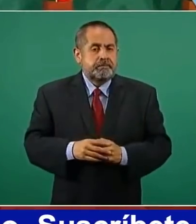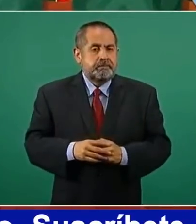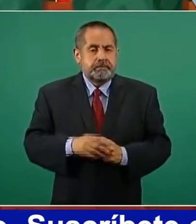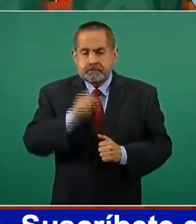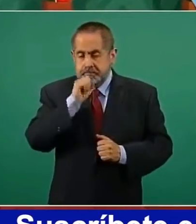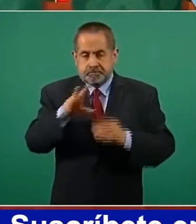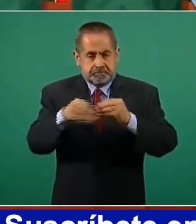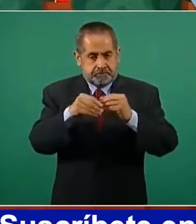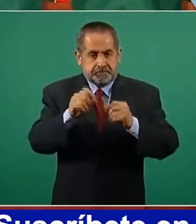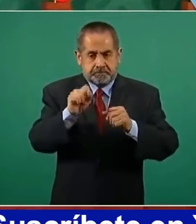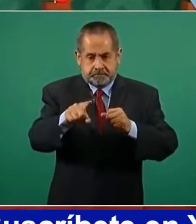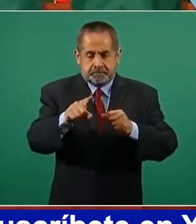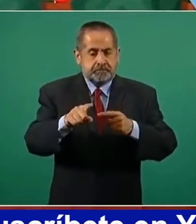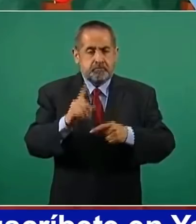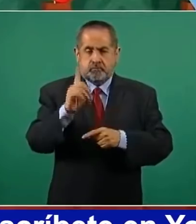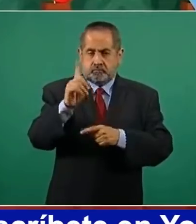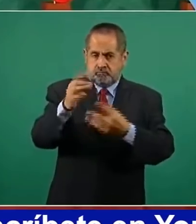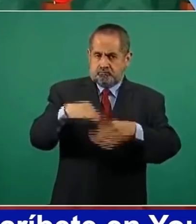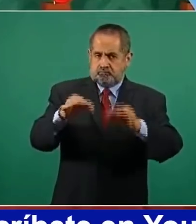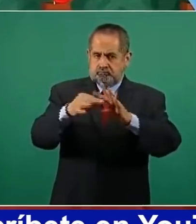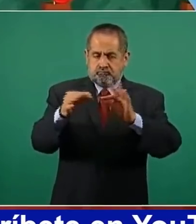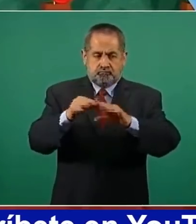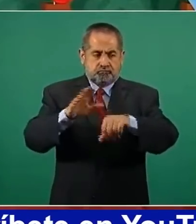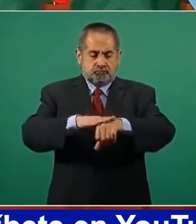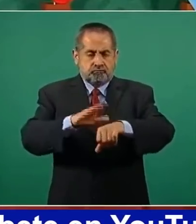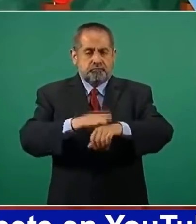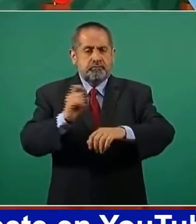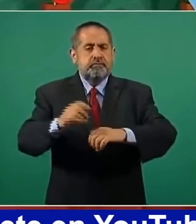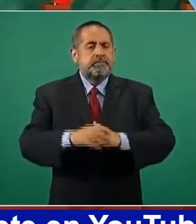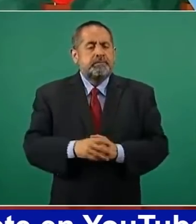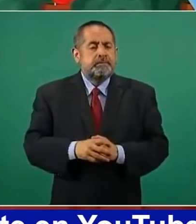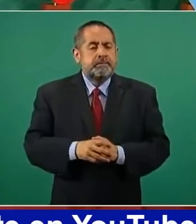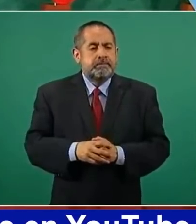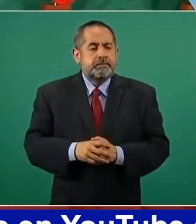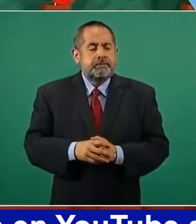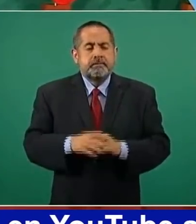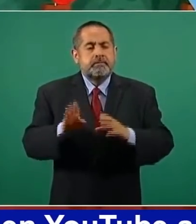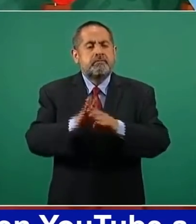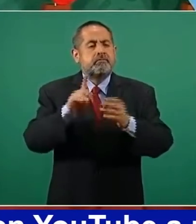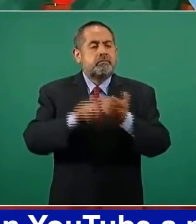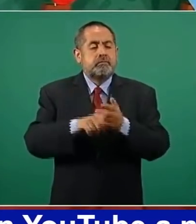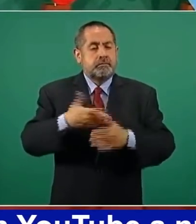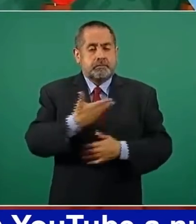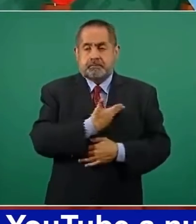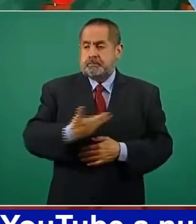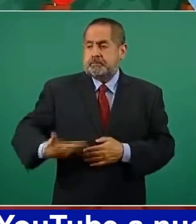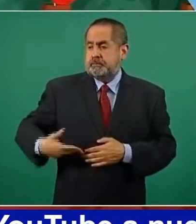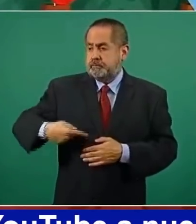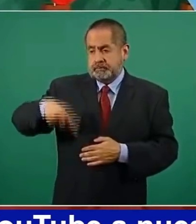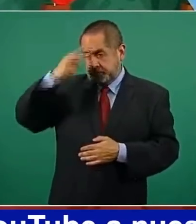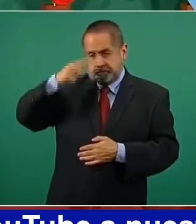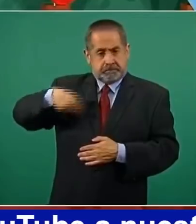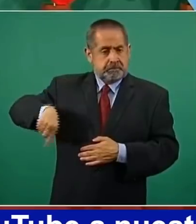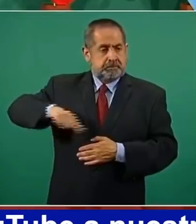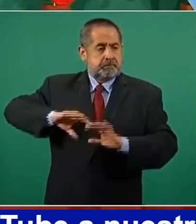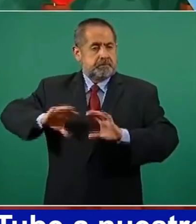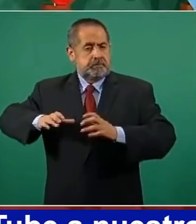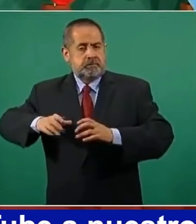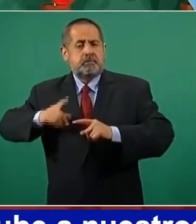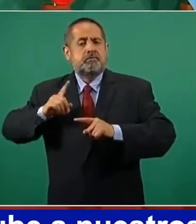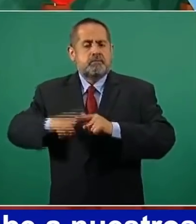Además, y esto es muy importante, se sostiene desde la Presidencia de la República